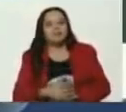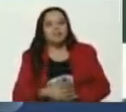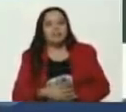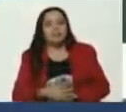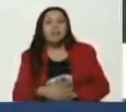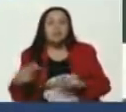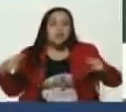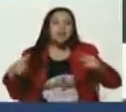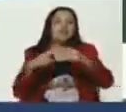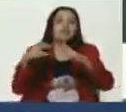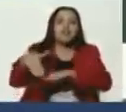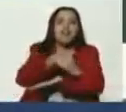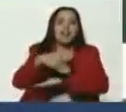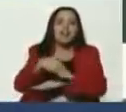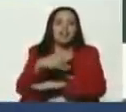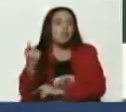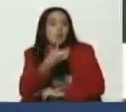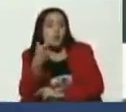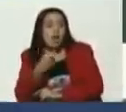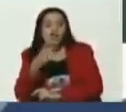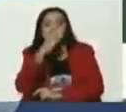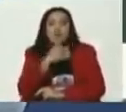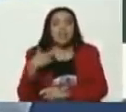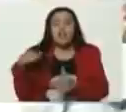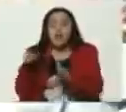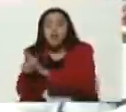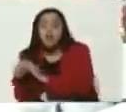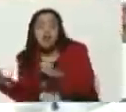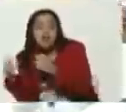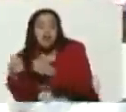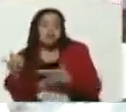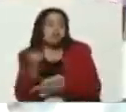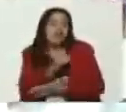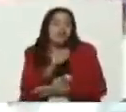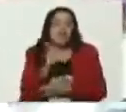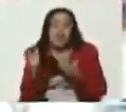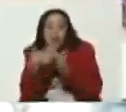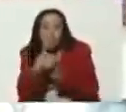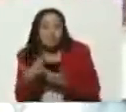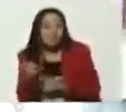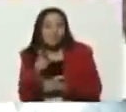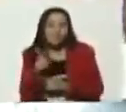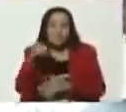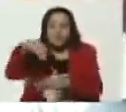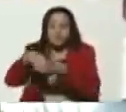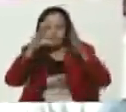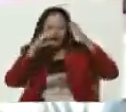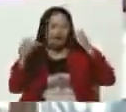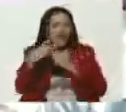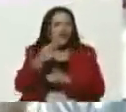calle cuando tengan que buscarnos. Nos van a encontrar en la calle, no nos van a encontrar metidos en una embajada.